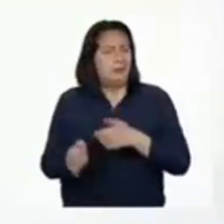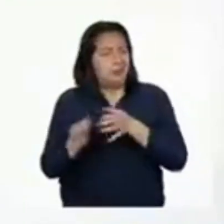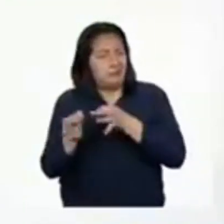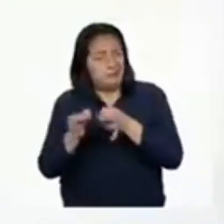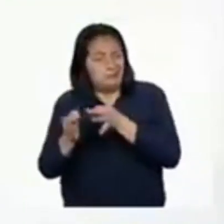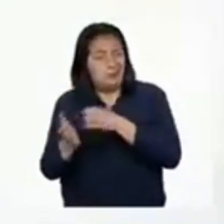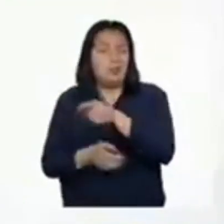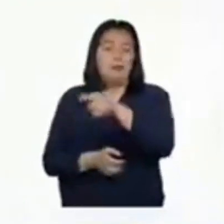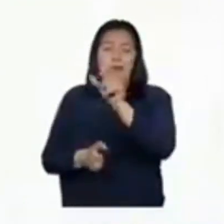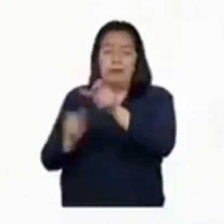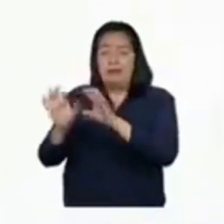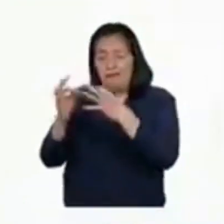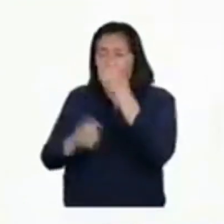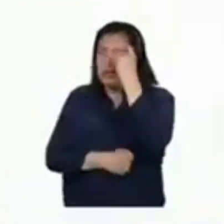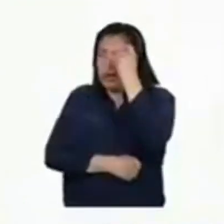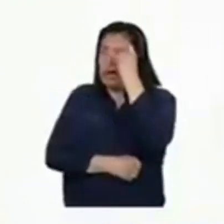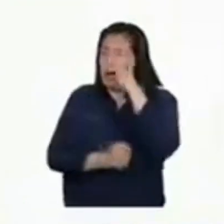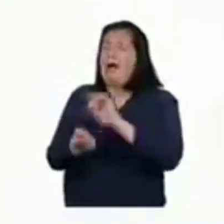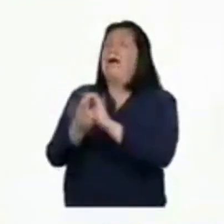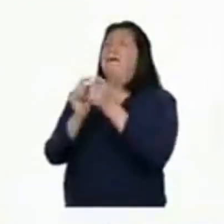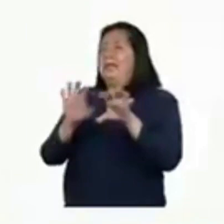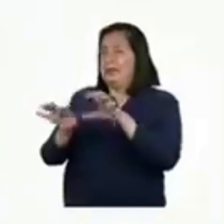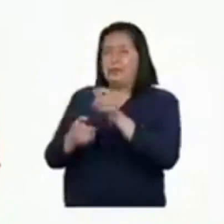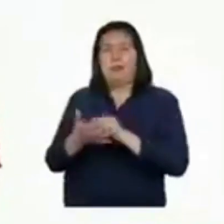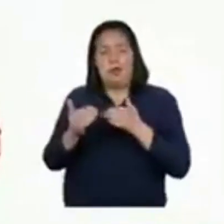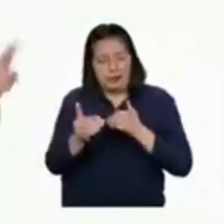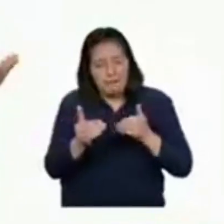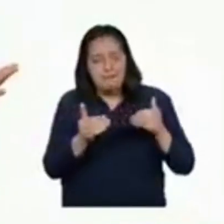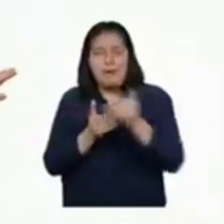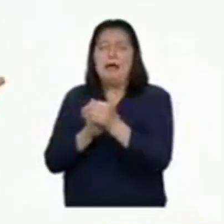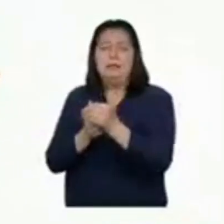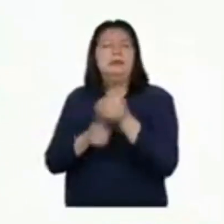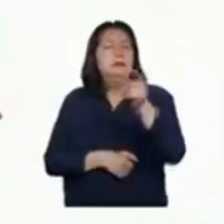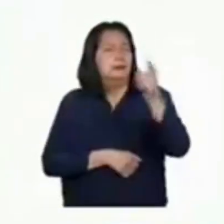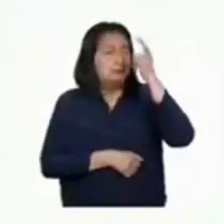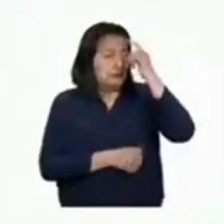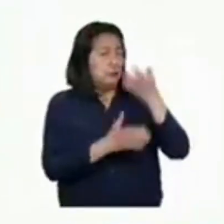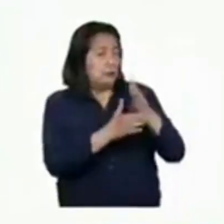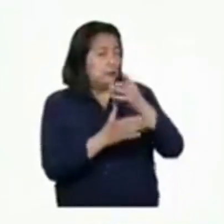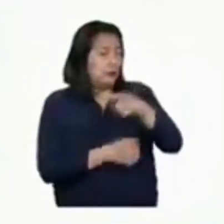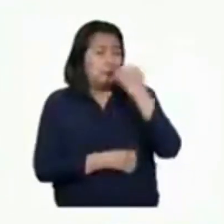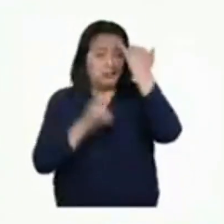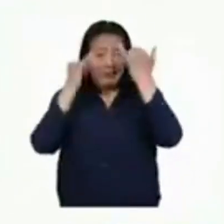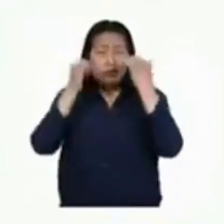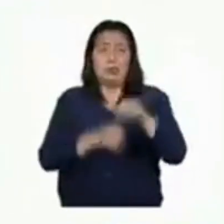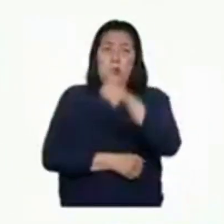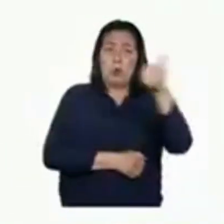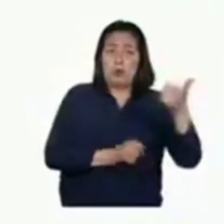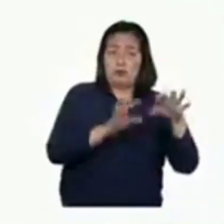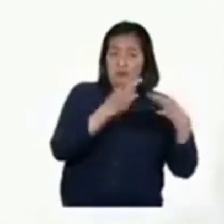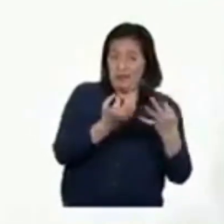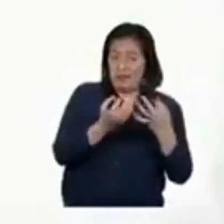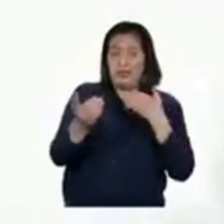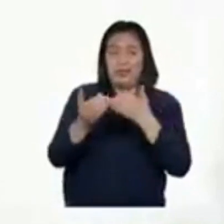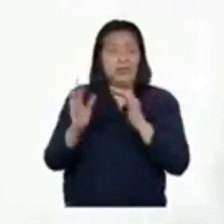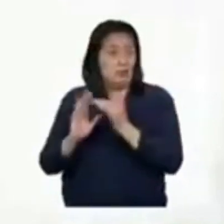nuestras familias de realizarla. Ahora es momento de ir un paso más allá. ¿Qué te parece si compartimos estas ideas con otras familias